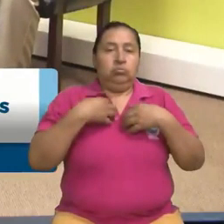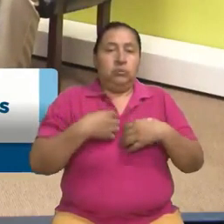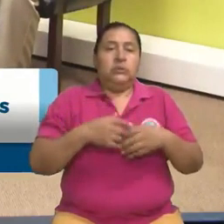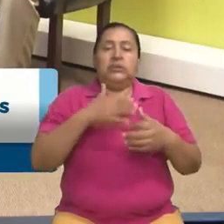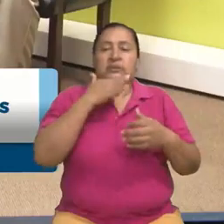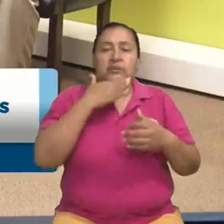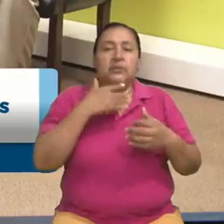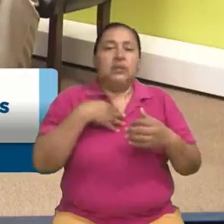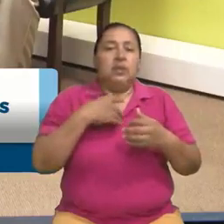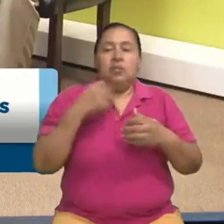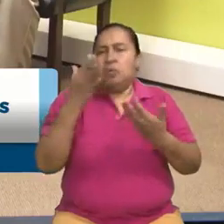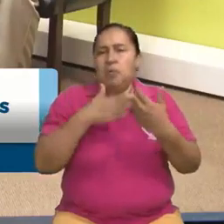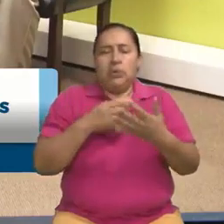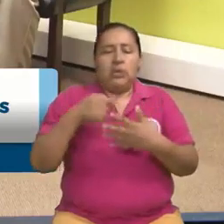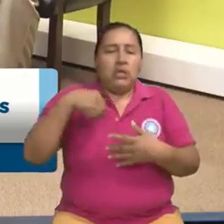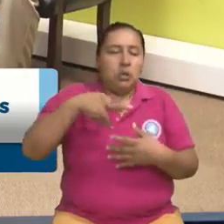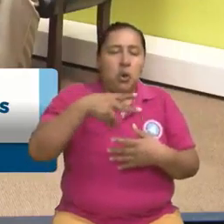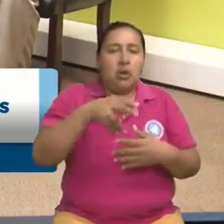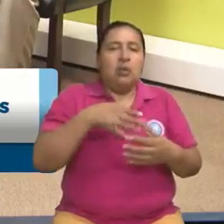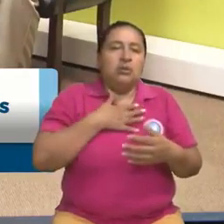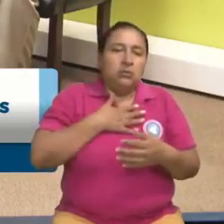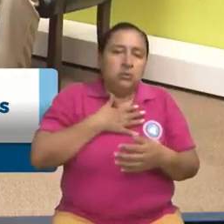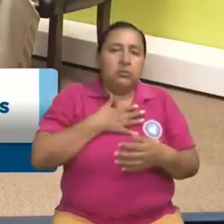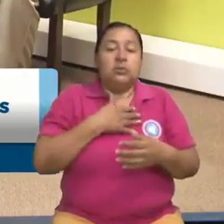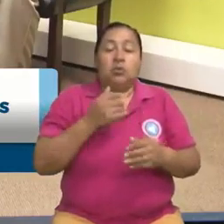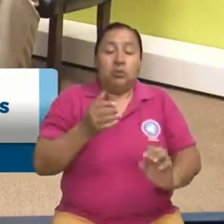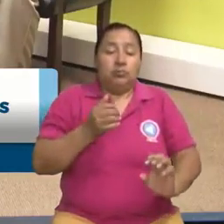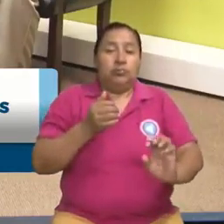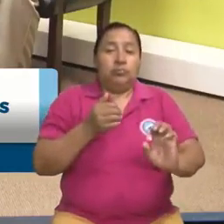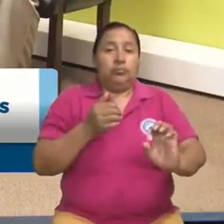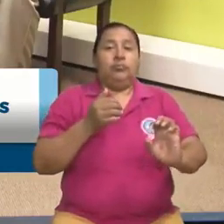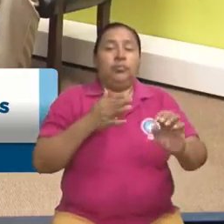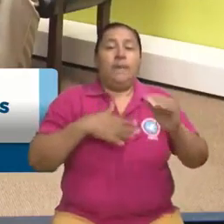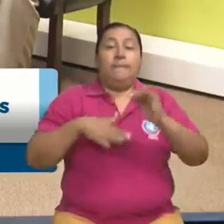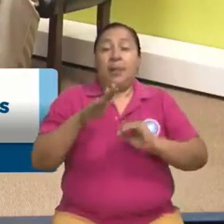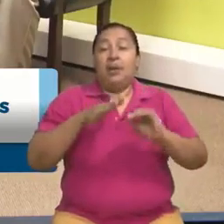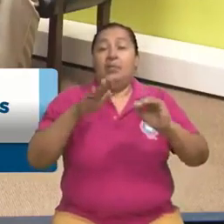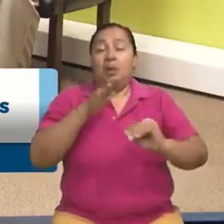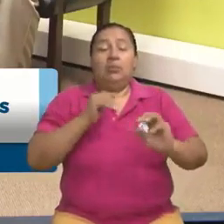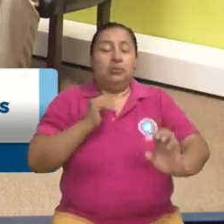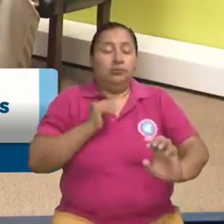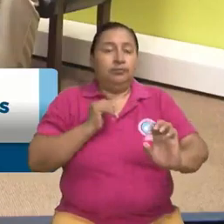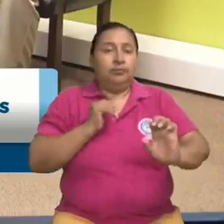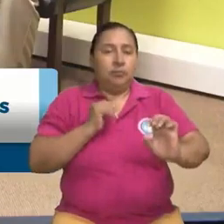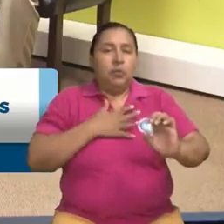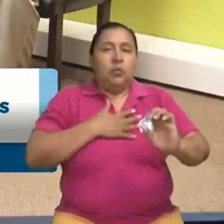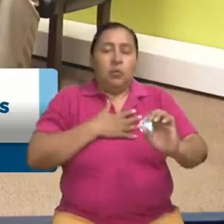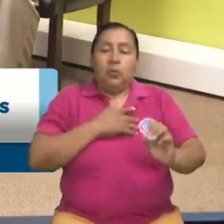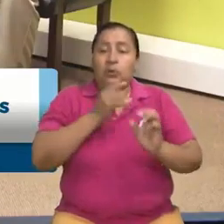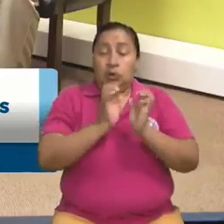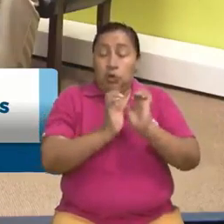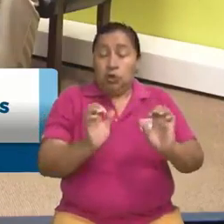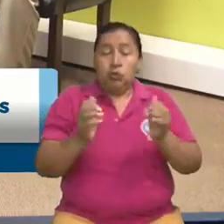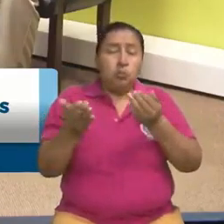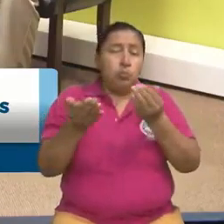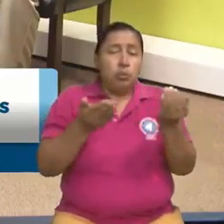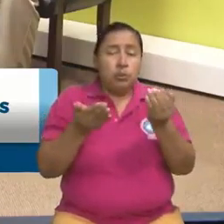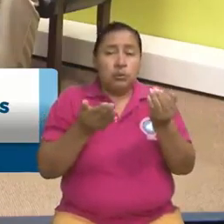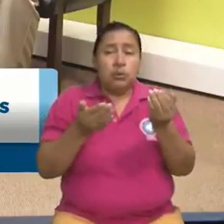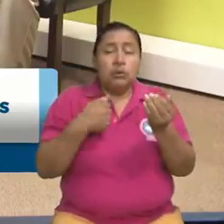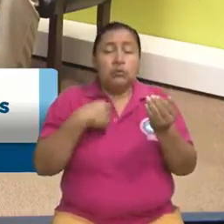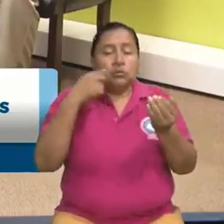haga ejercicio. ¿Ya? A medida que él va creciendo, está aumentando. Generalmente, cuando los niños están pequeños, pues solo